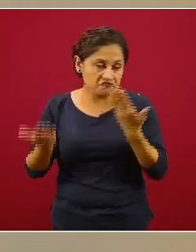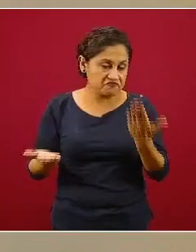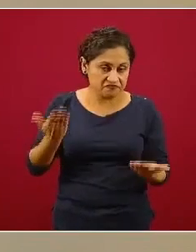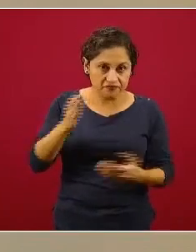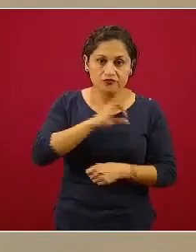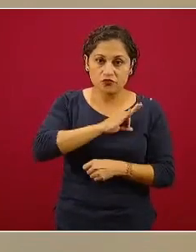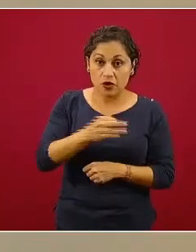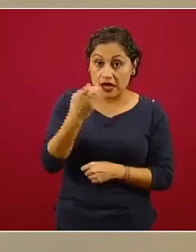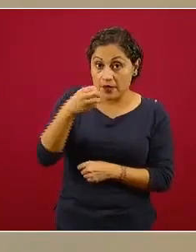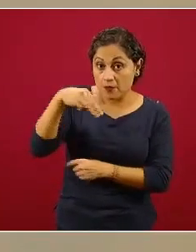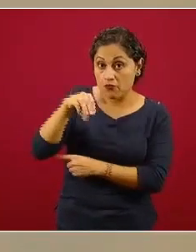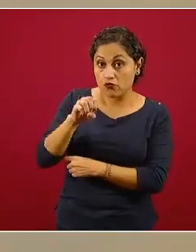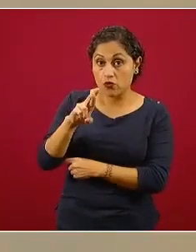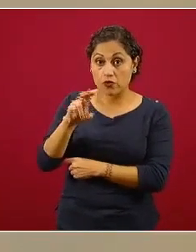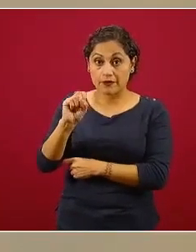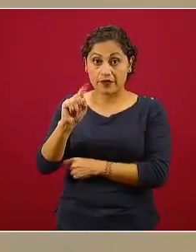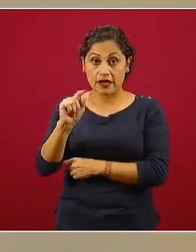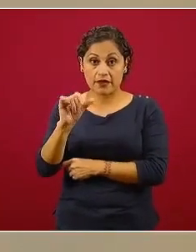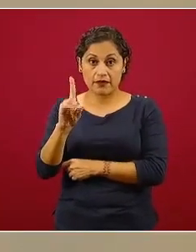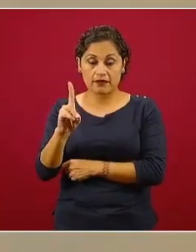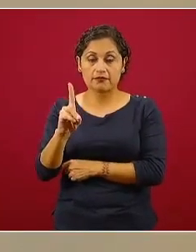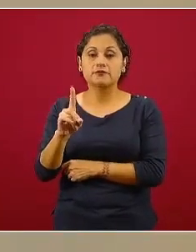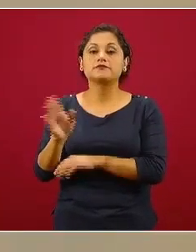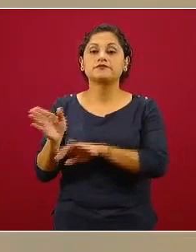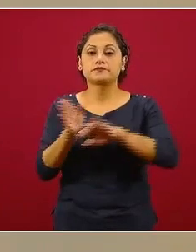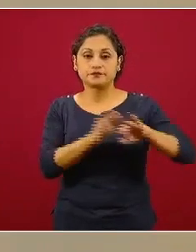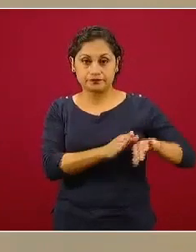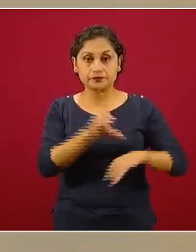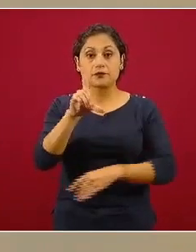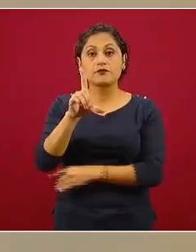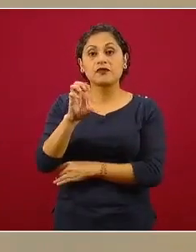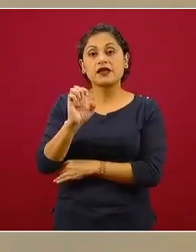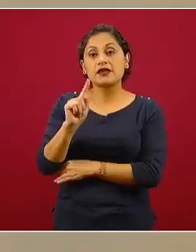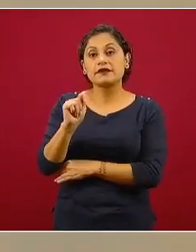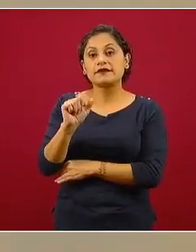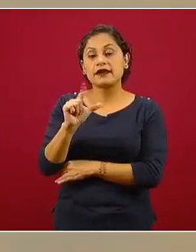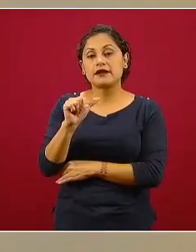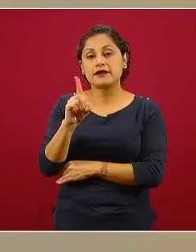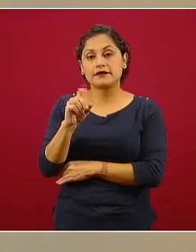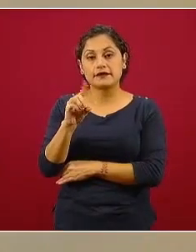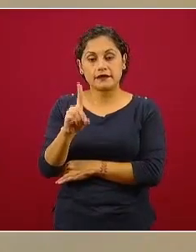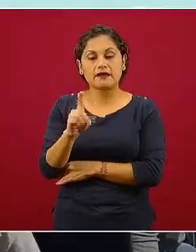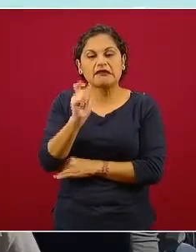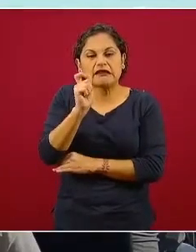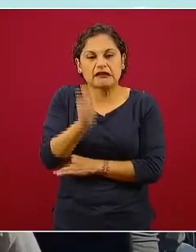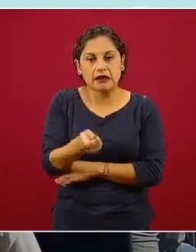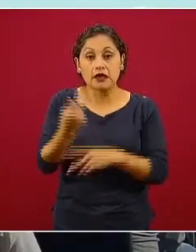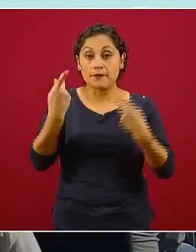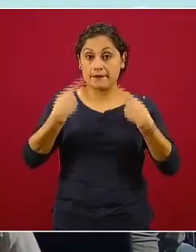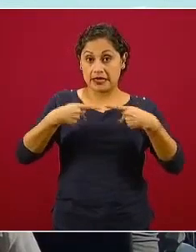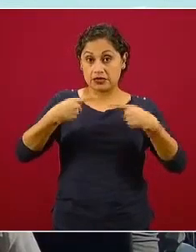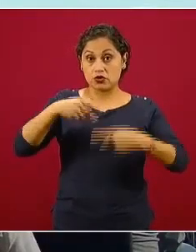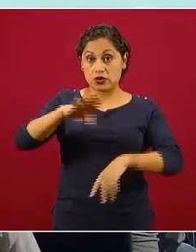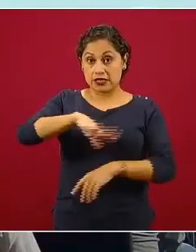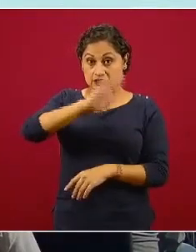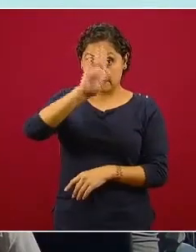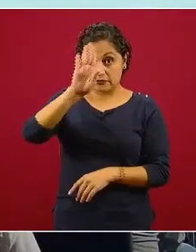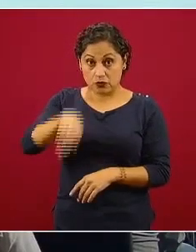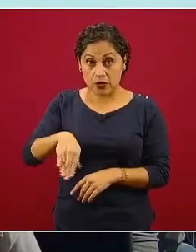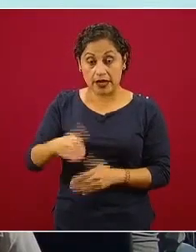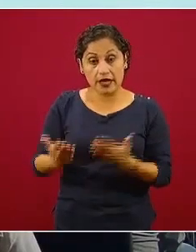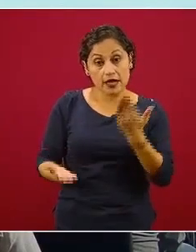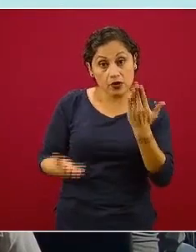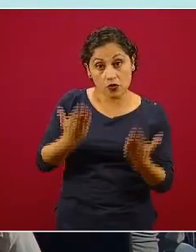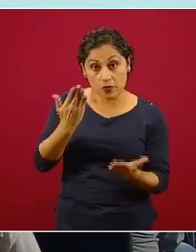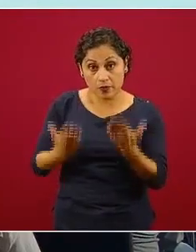Esa es mortalidad. Letalidad es las personas que han muerto respecto a, y